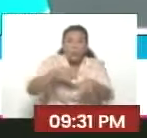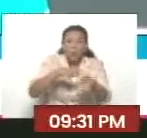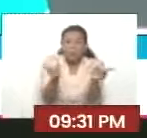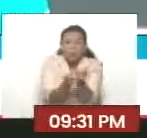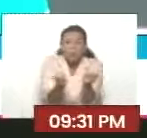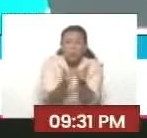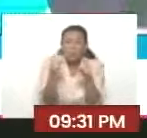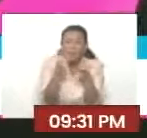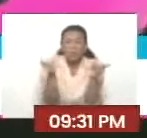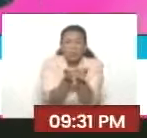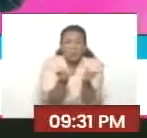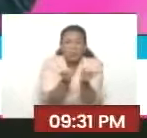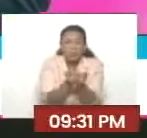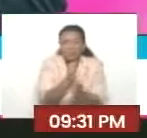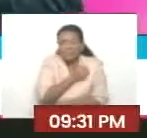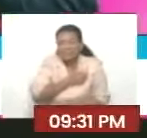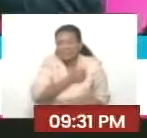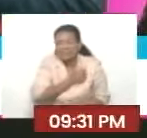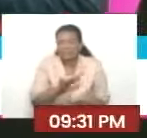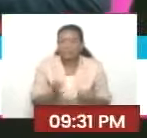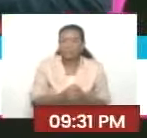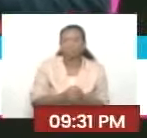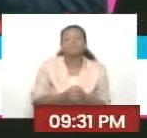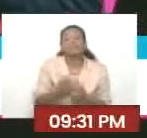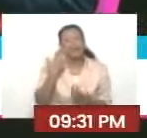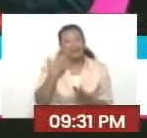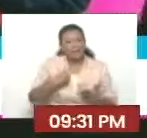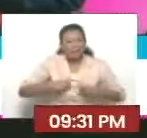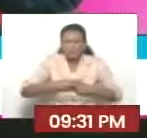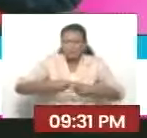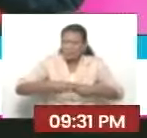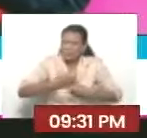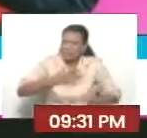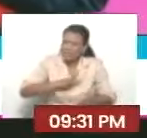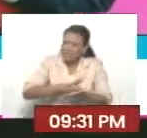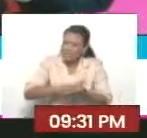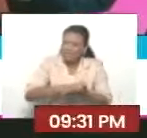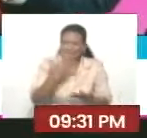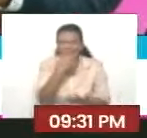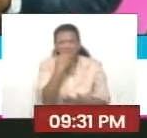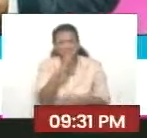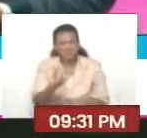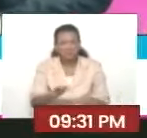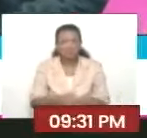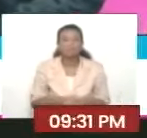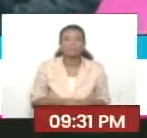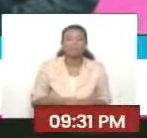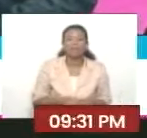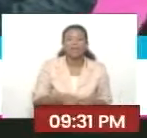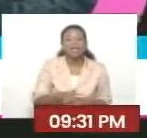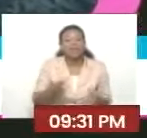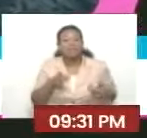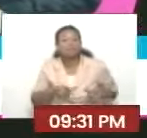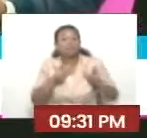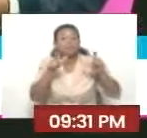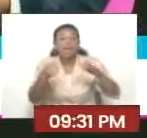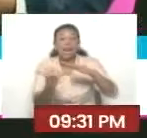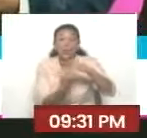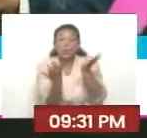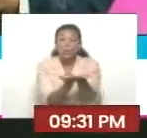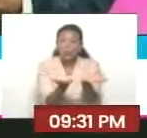compadre. ¿Ah? Mira, Douglas, vea los nervios, Douglas. Mira, Douglas, te entrego a ti para la